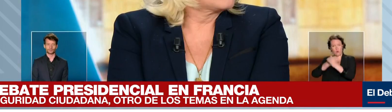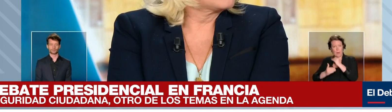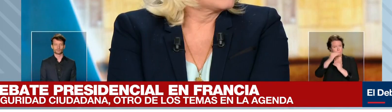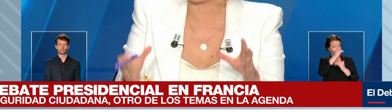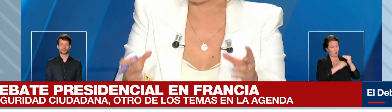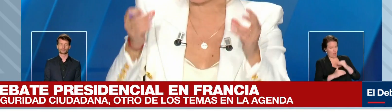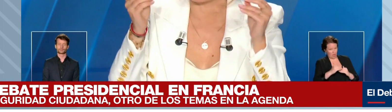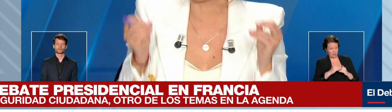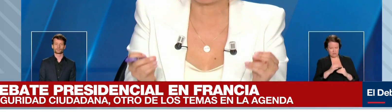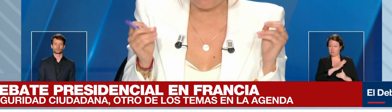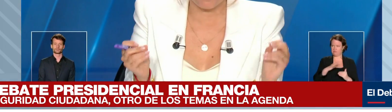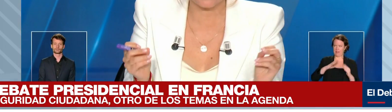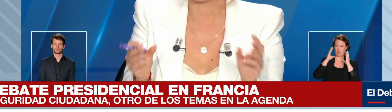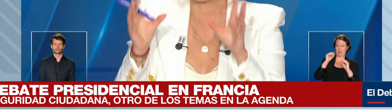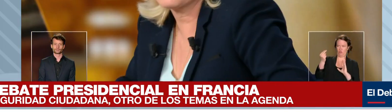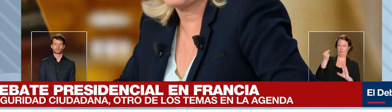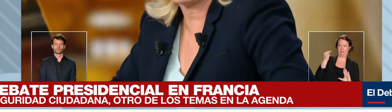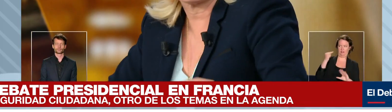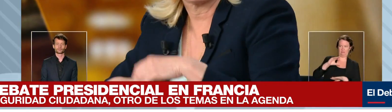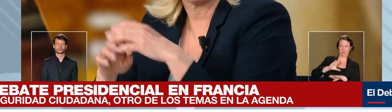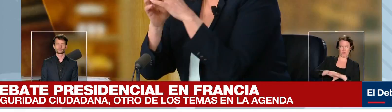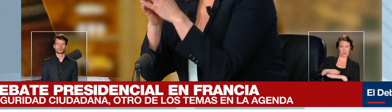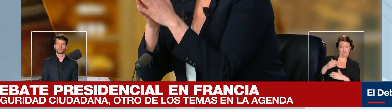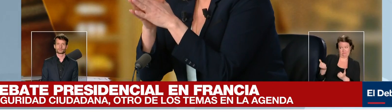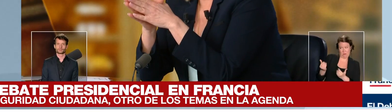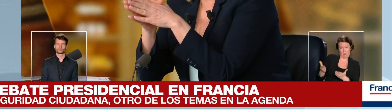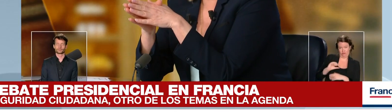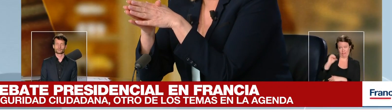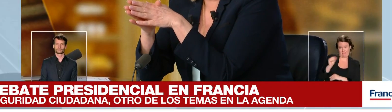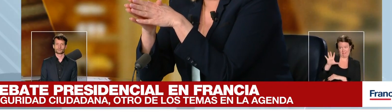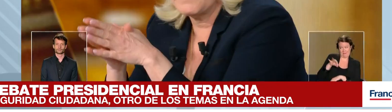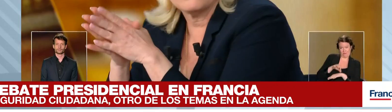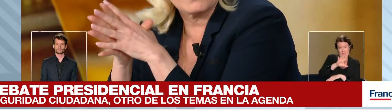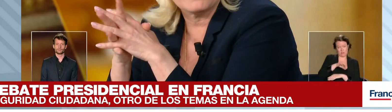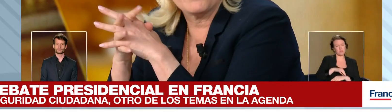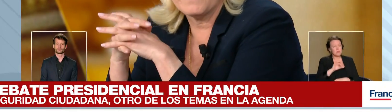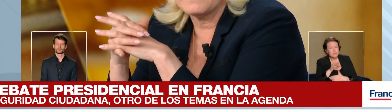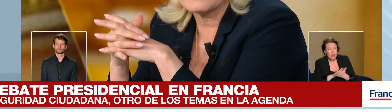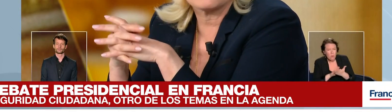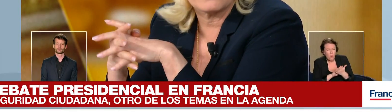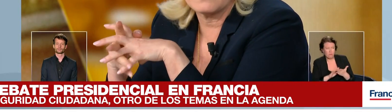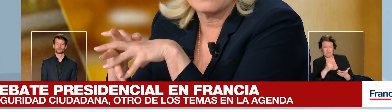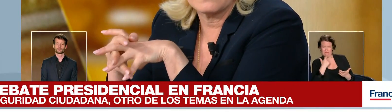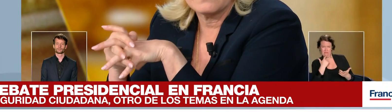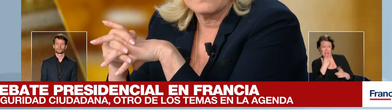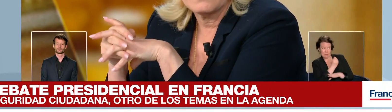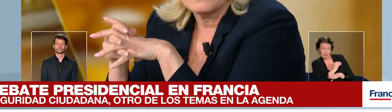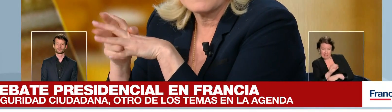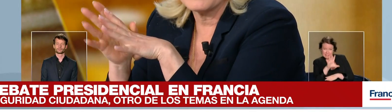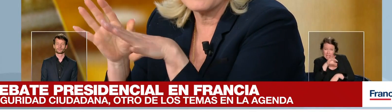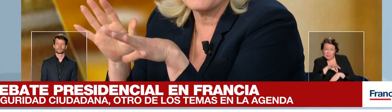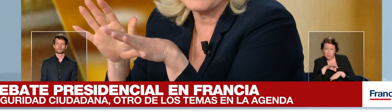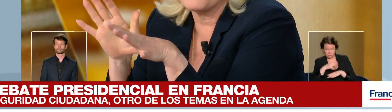programas. Hablaron sobre sus programas. Ustedes ya mostraron sus propuestas. Cada uno tuvo 5 minutos para desarrollar. Sí,